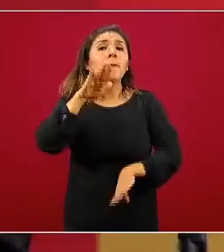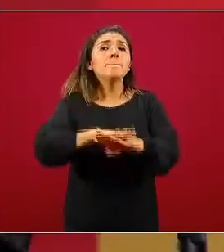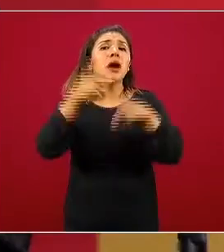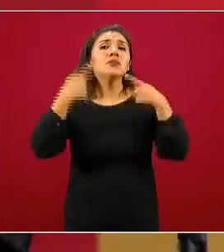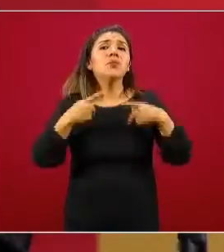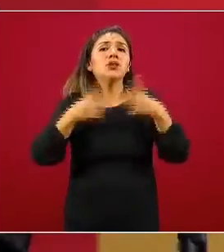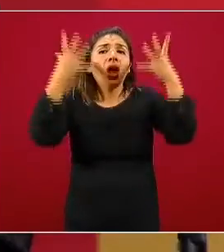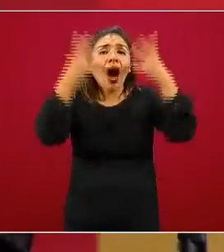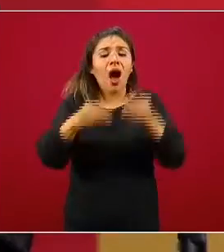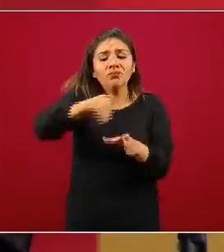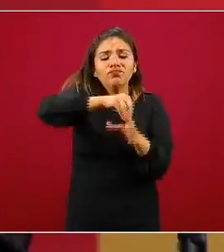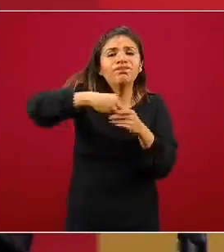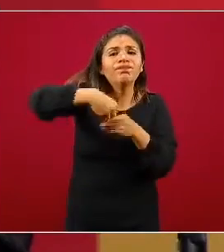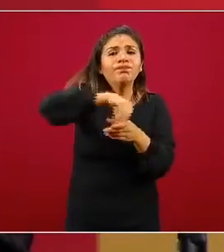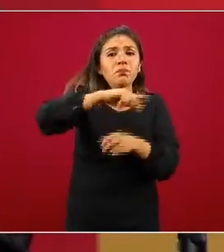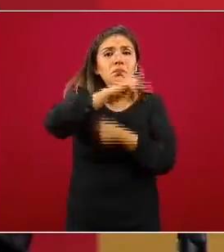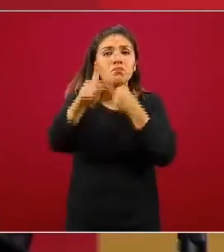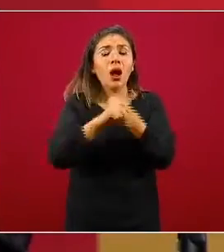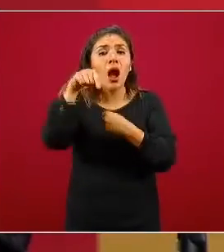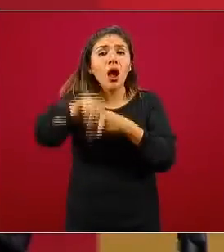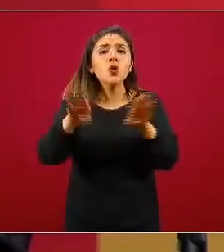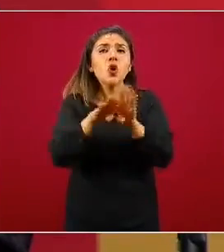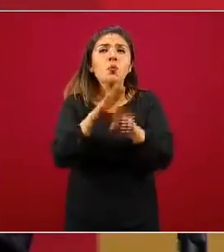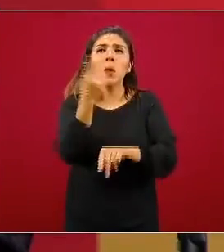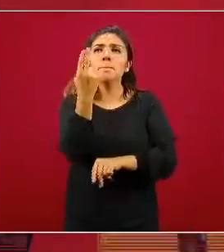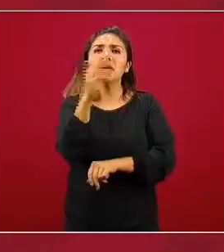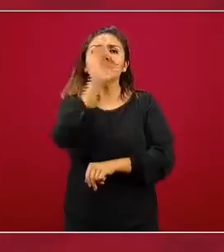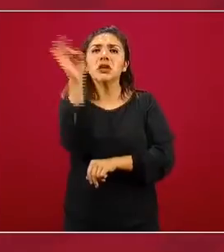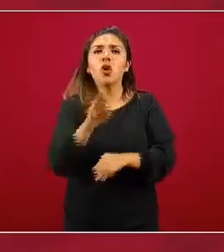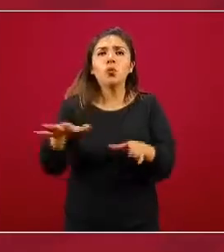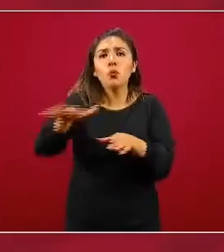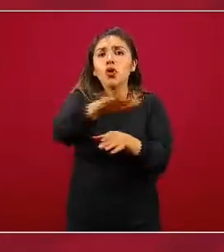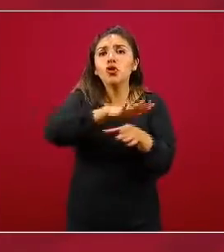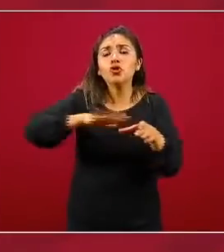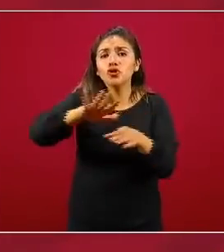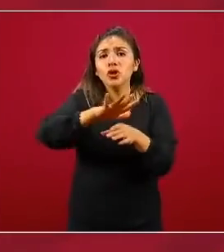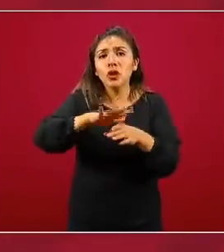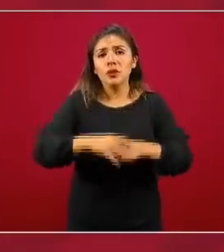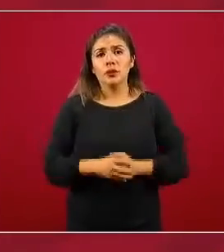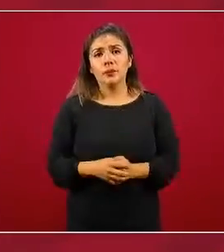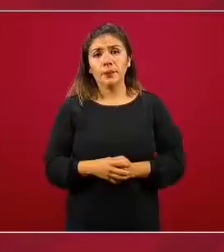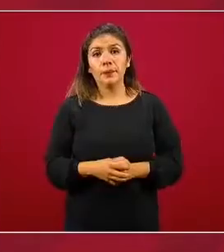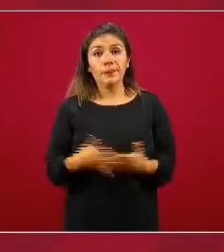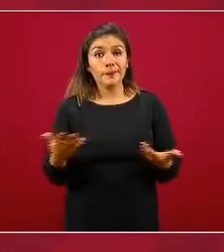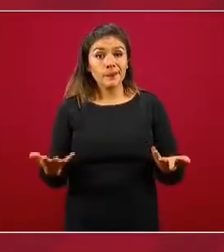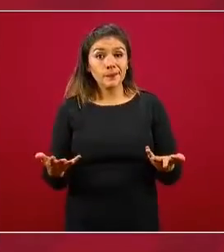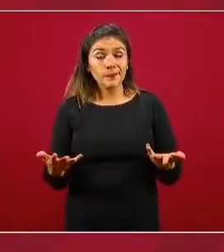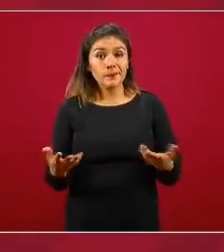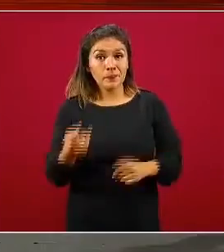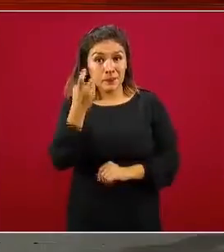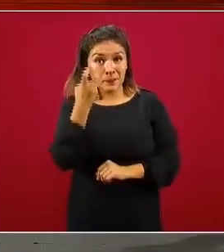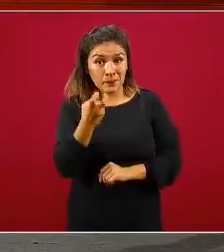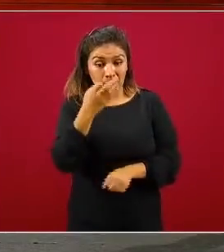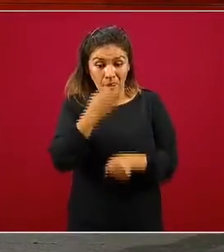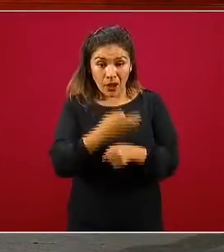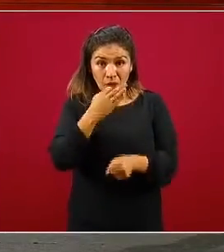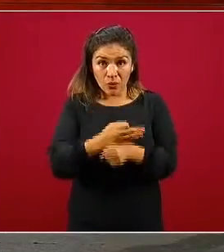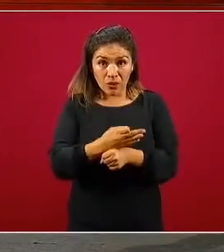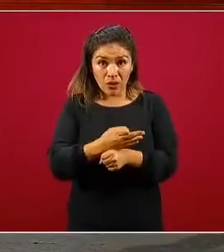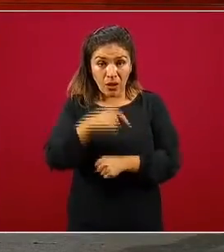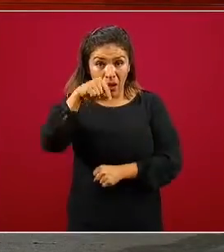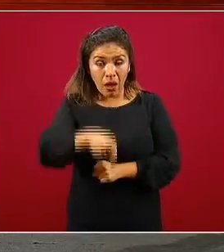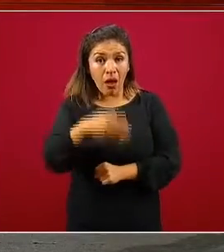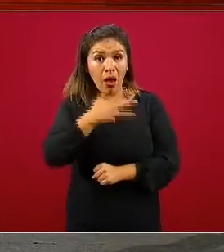poblada del país. En conjunto es casi el 25% de la población del territorio nacional. Entonces, en este momento